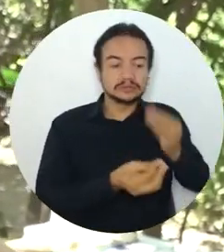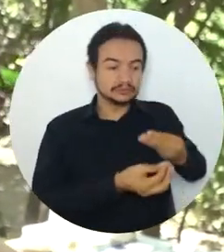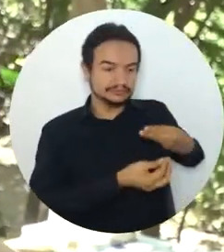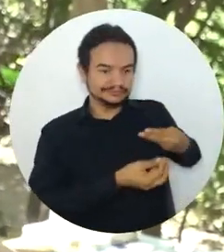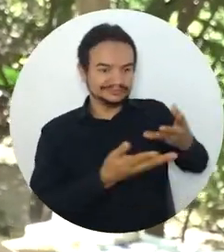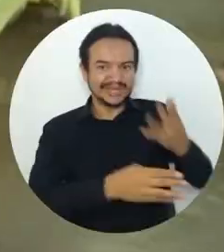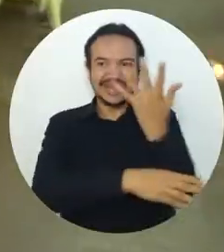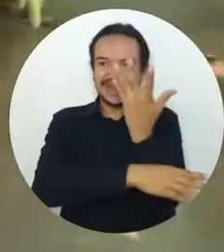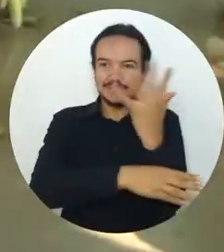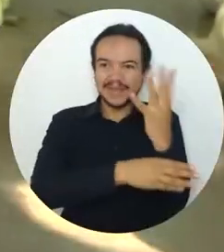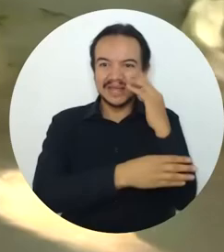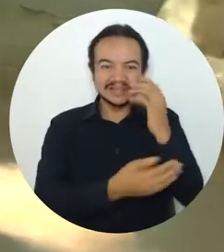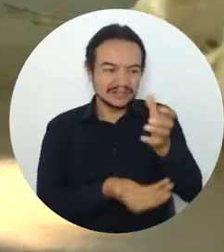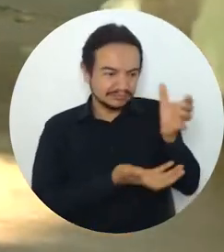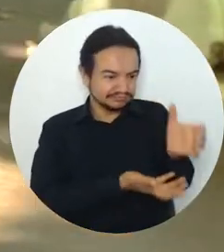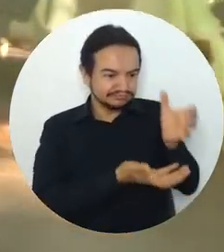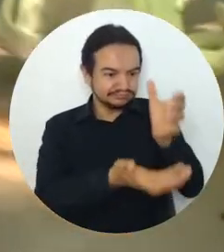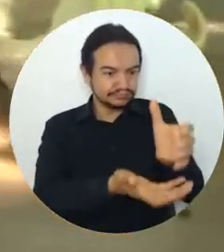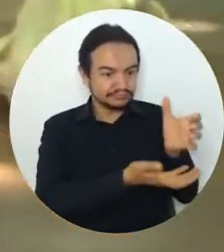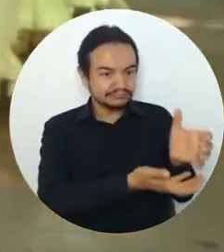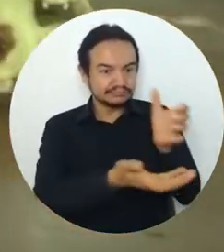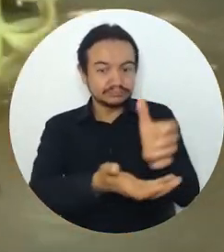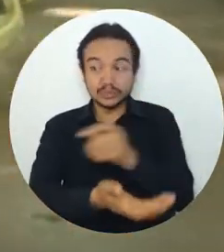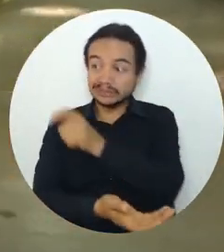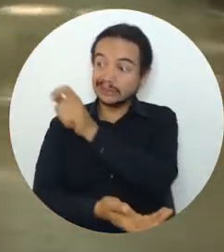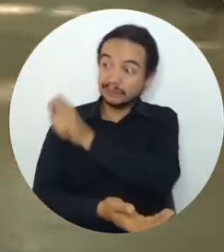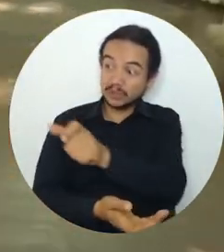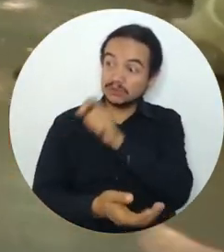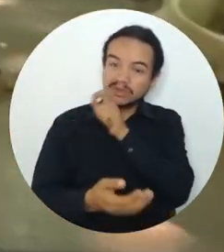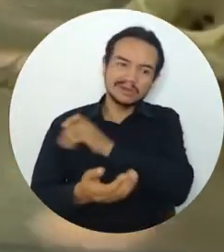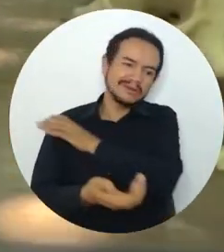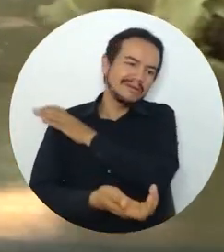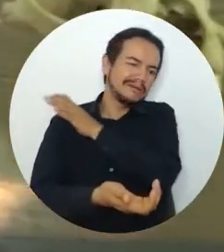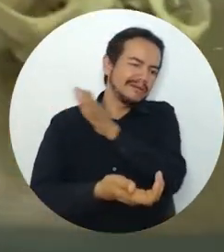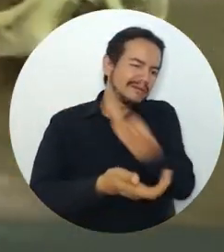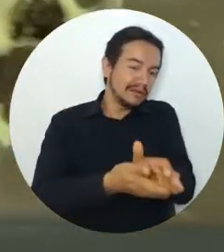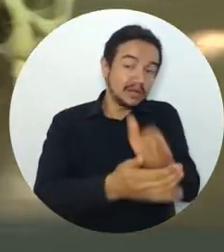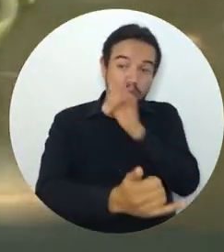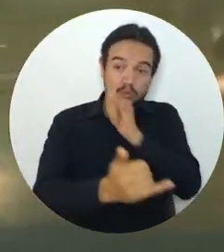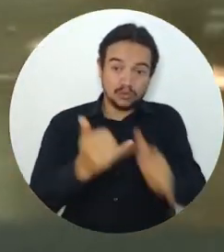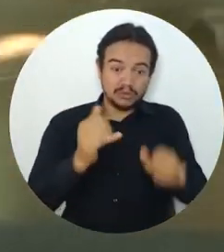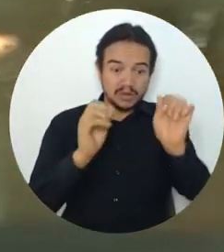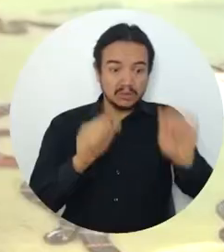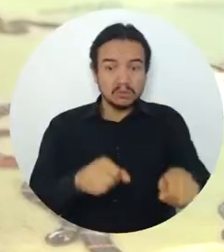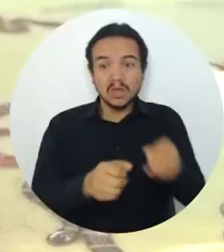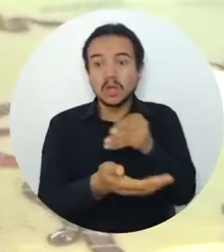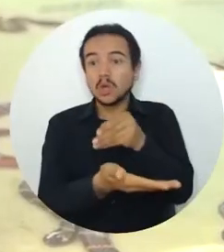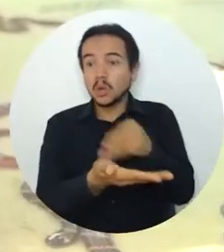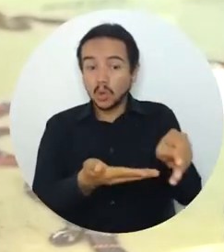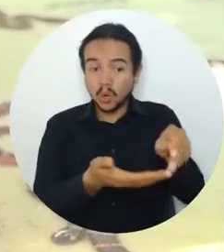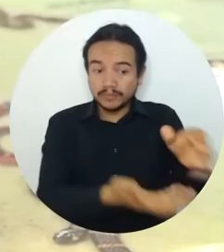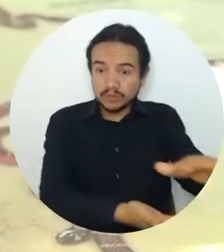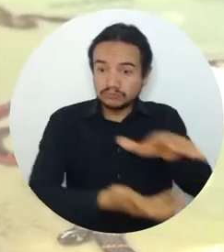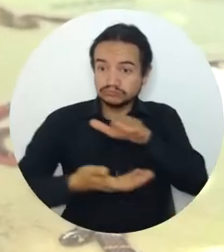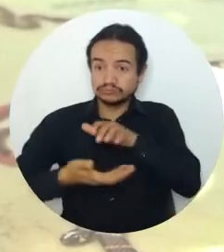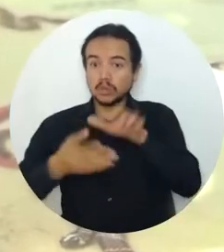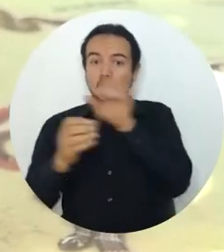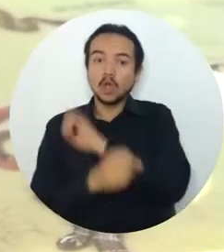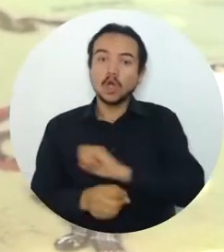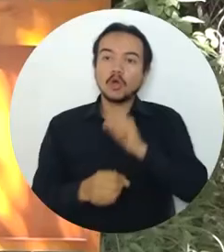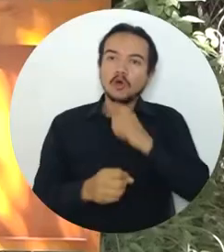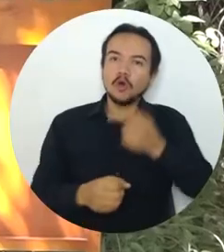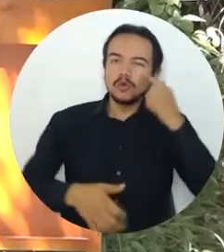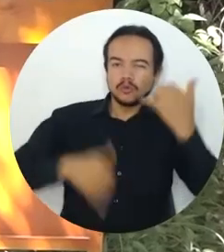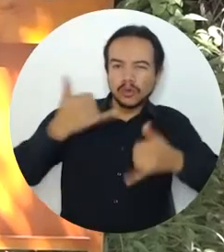aportaron algunas plantas para que las personas que ya llegaran al final del recorrido pudieran pagar por ellas